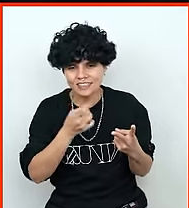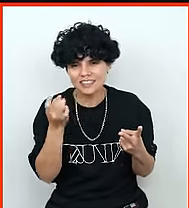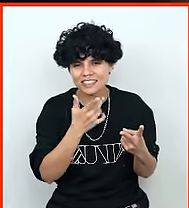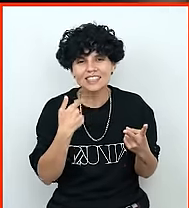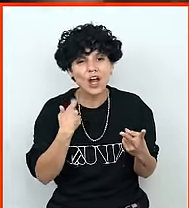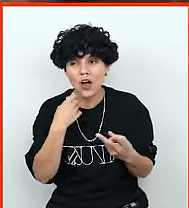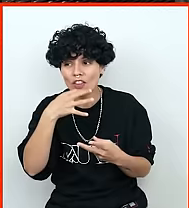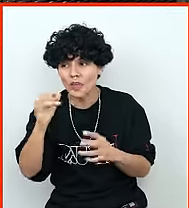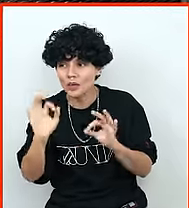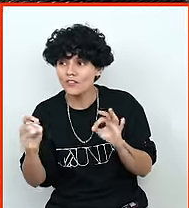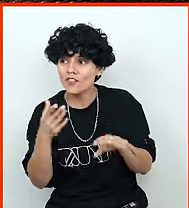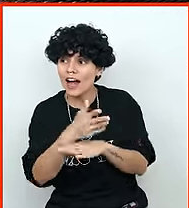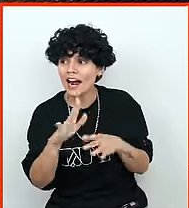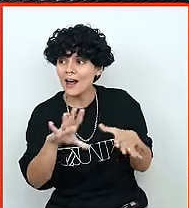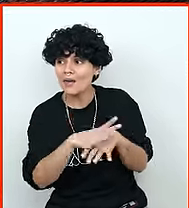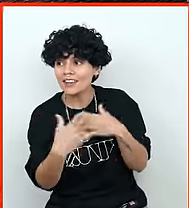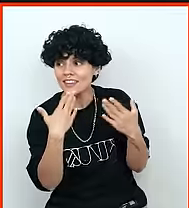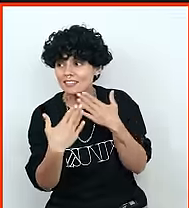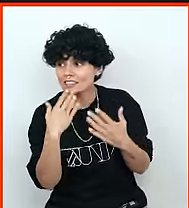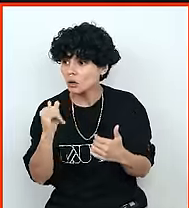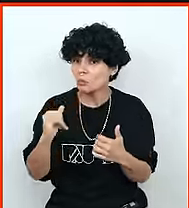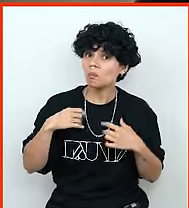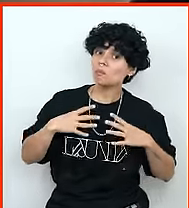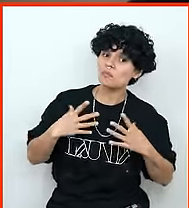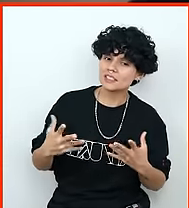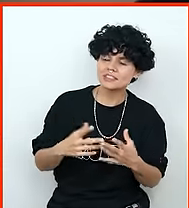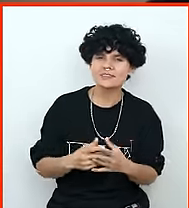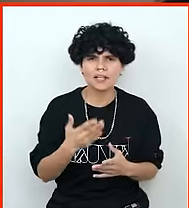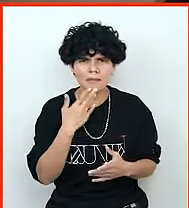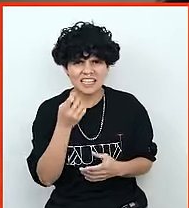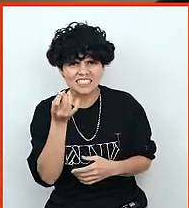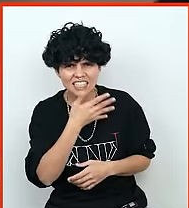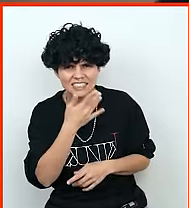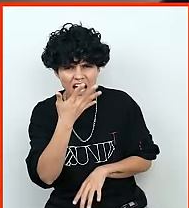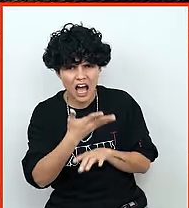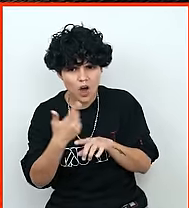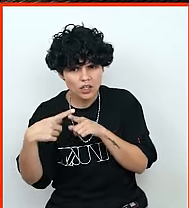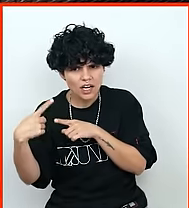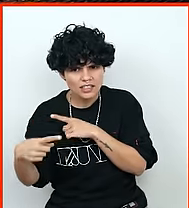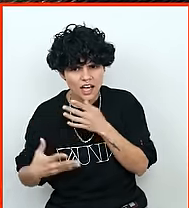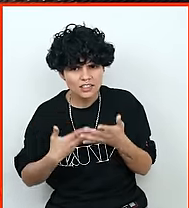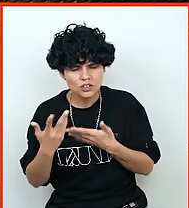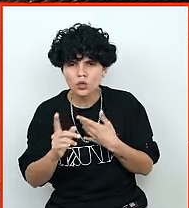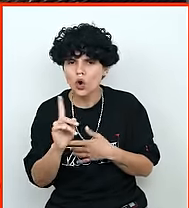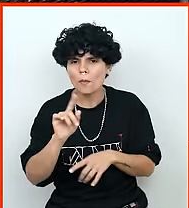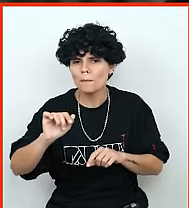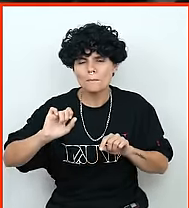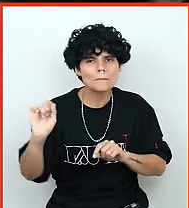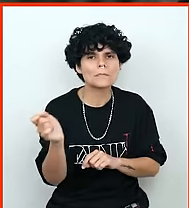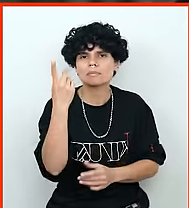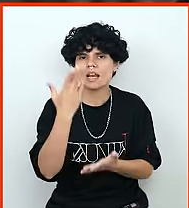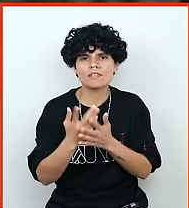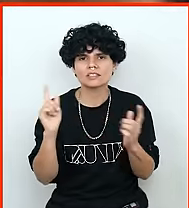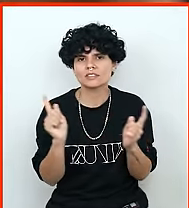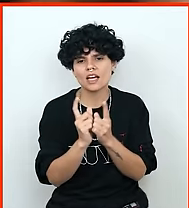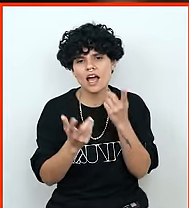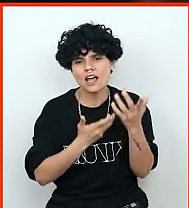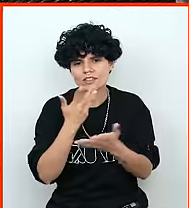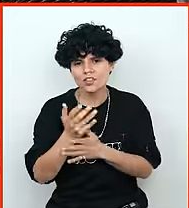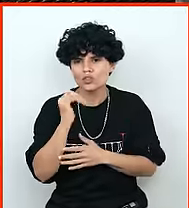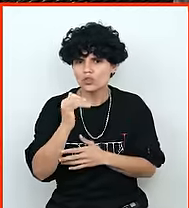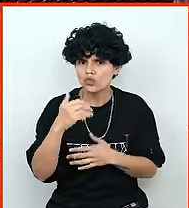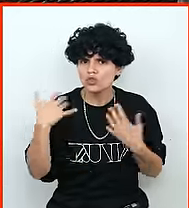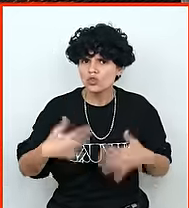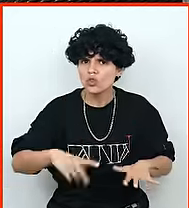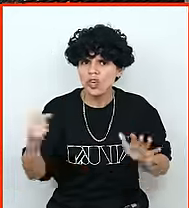le conté que venía para acá, ¿cachai? Estaba súper contento, el Techi estaba súper feliz. ¿Habías tenido otra canción con el Chiste, no? No, nunca habíamos hecho algo juntos. ¿Primera canción? Primera